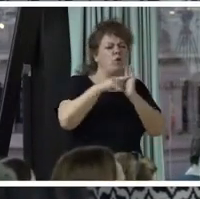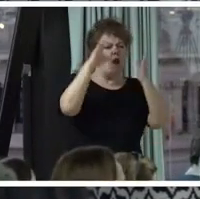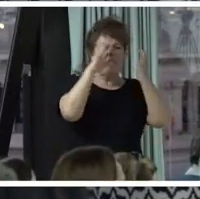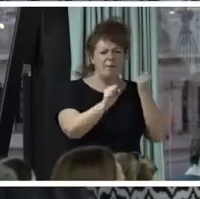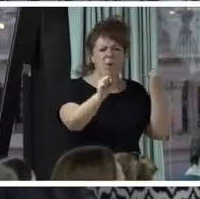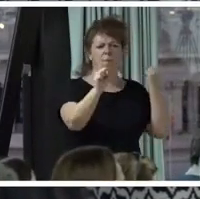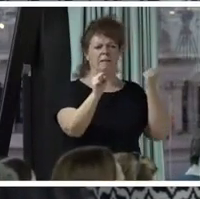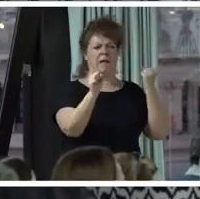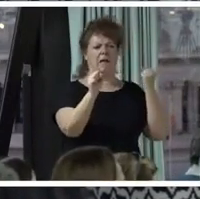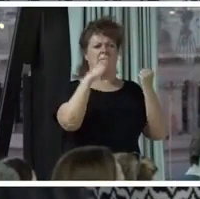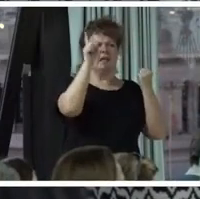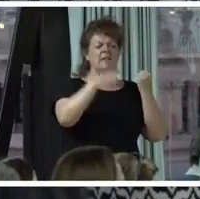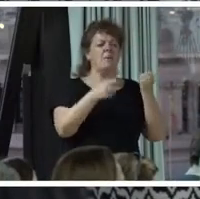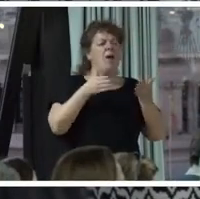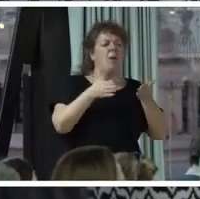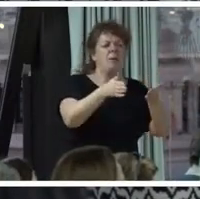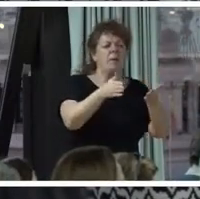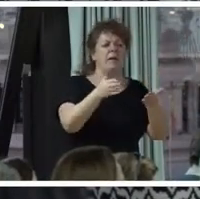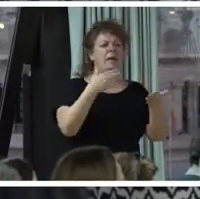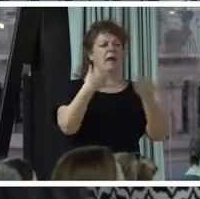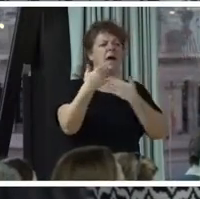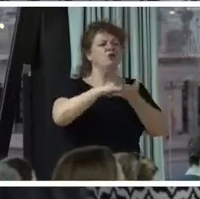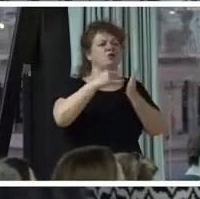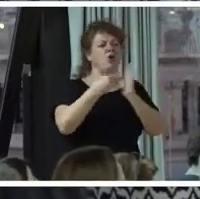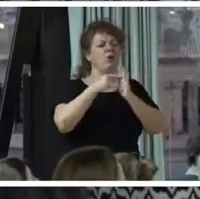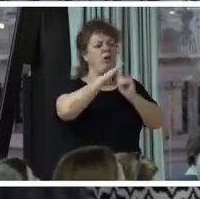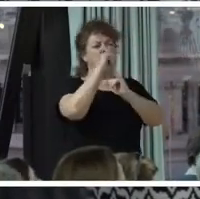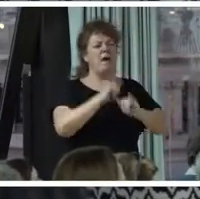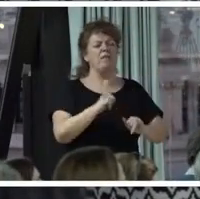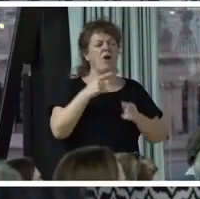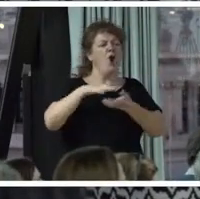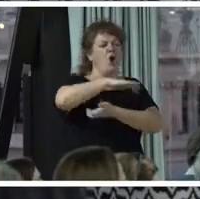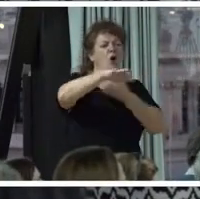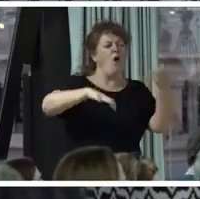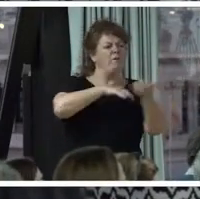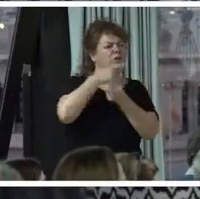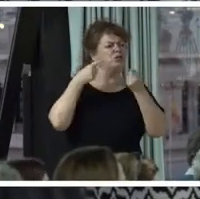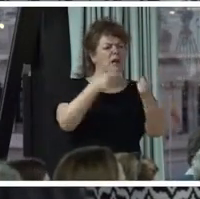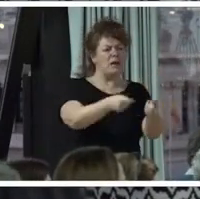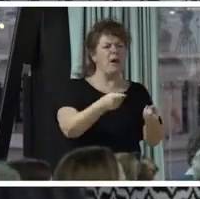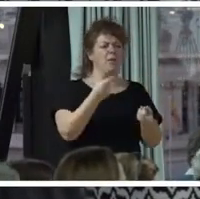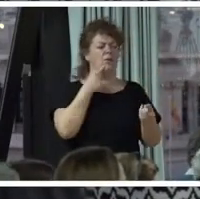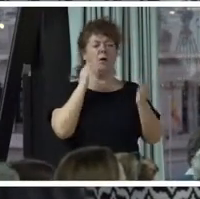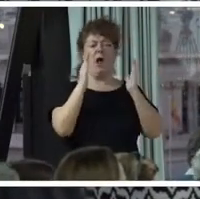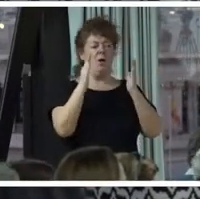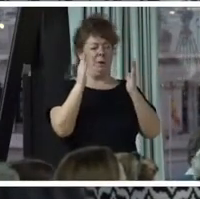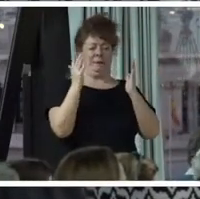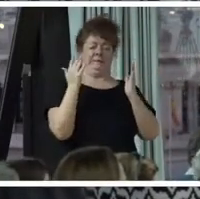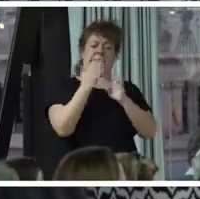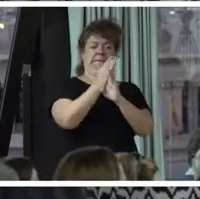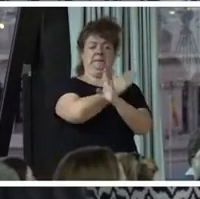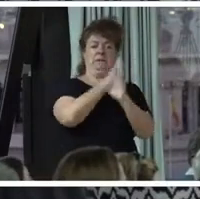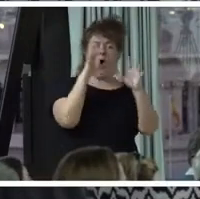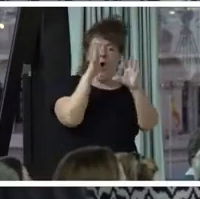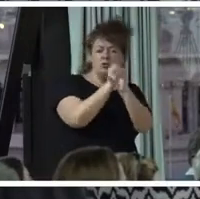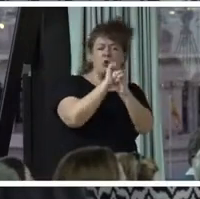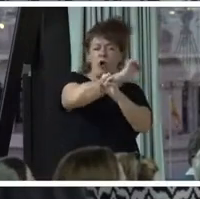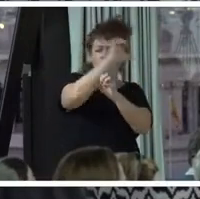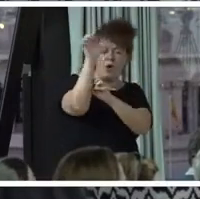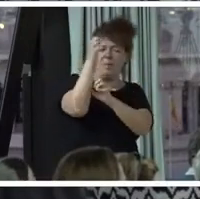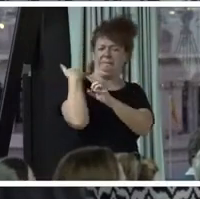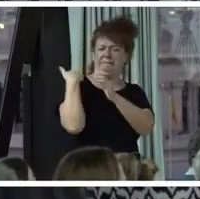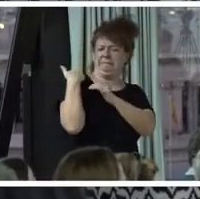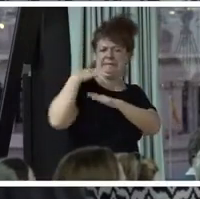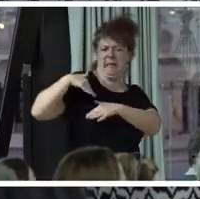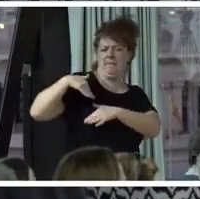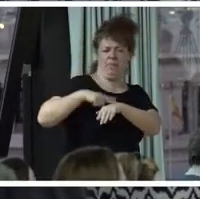las y por la y por la vía de la solución pacífica de los conflictos armados durante algunos de los momentos más oscuros que ha vivido Europa los los